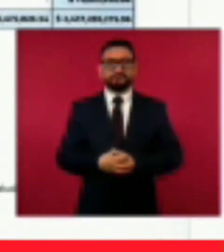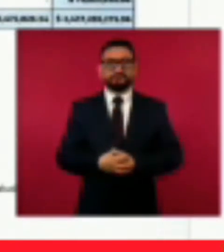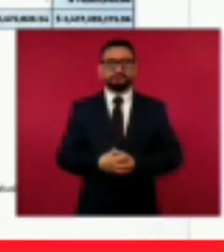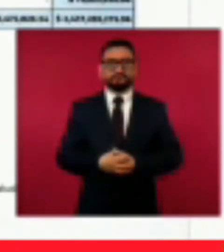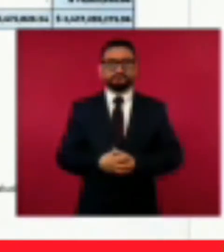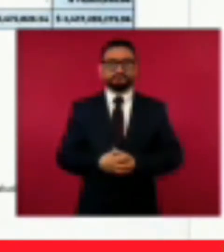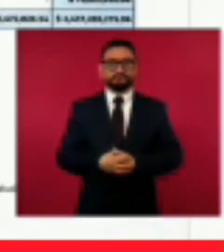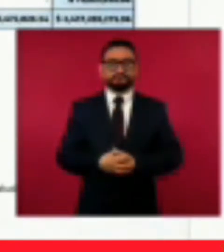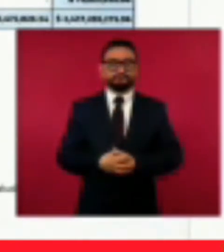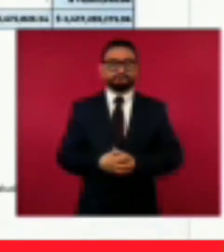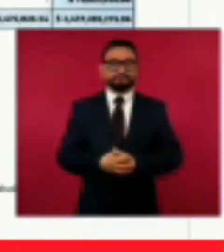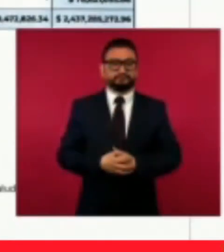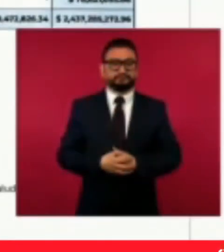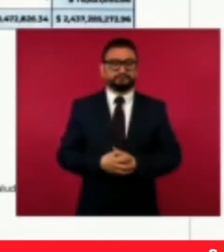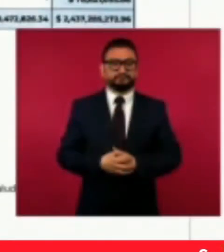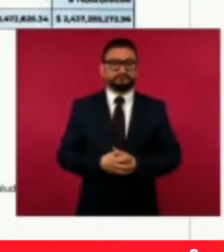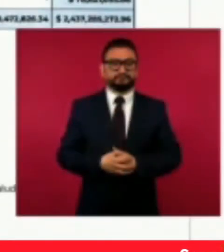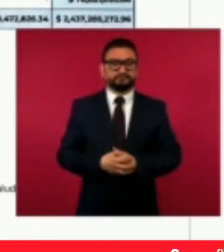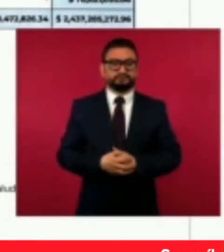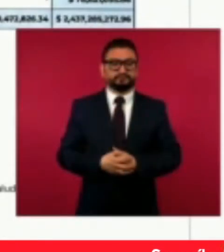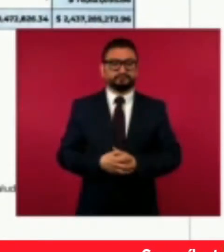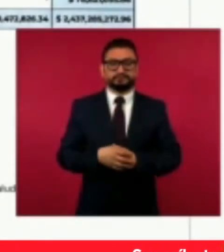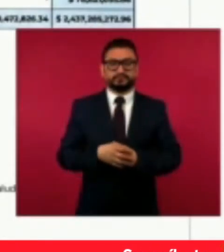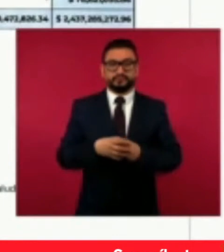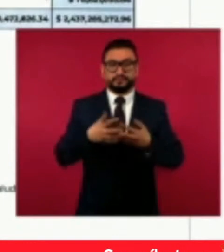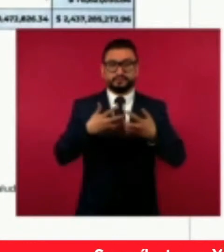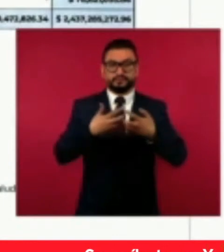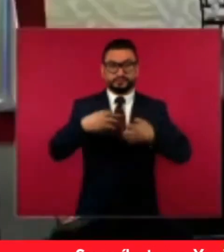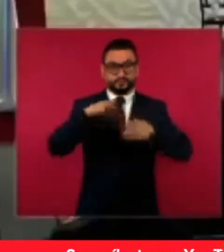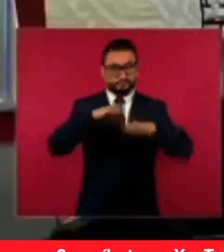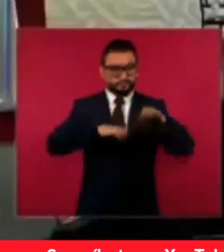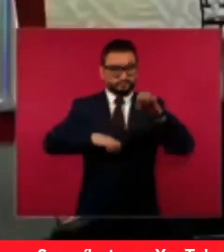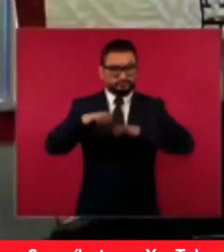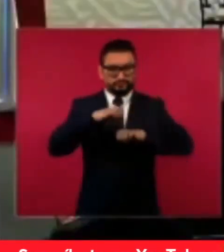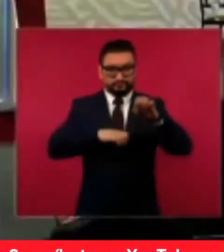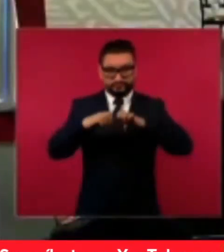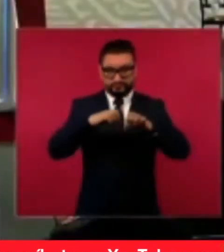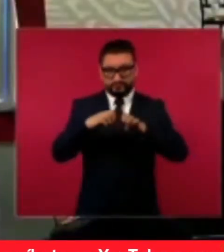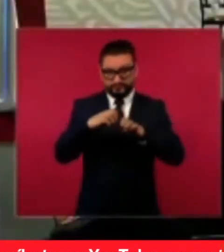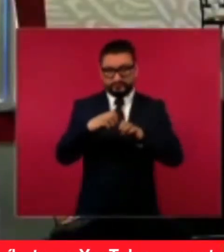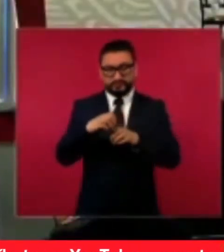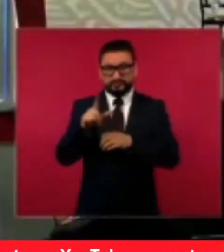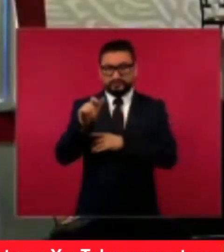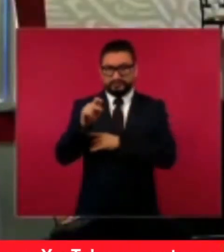La tercera empresa de Latinus, con el nombre de Latinus,